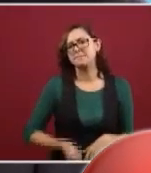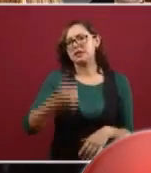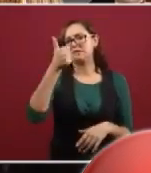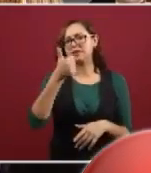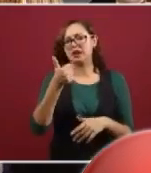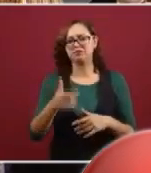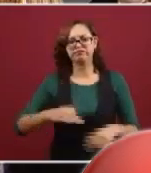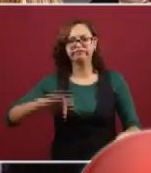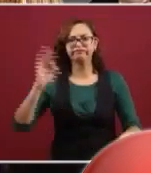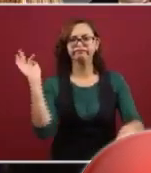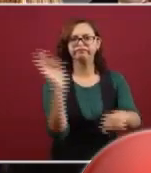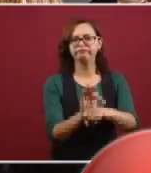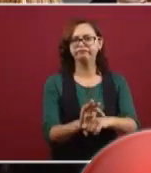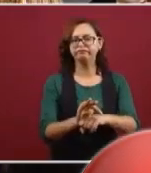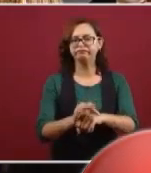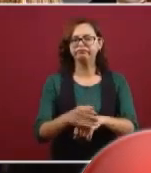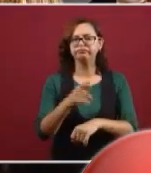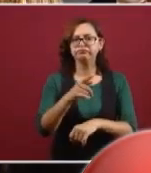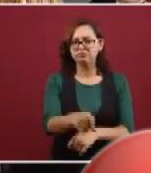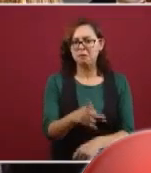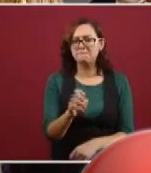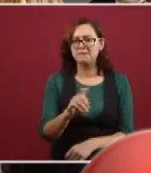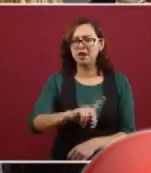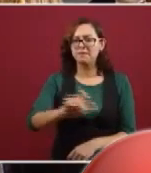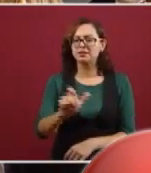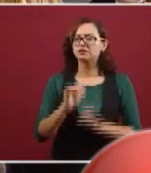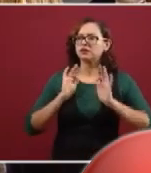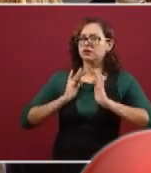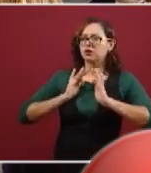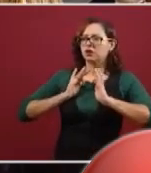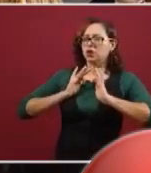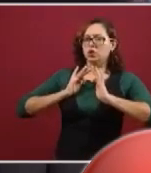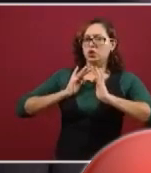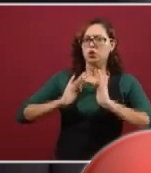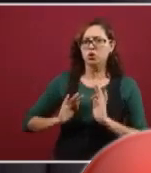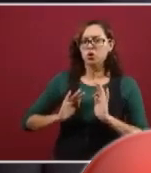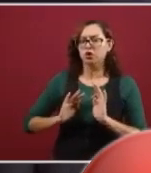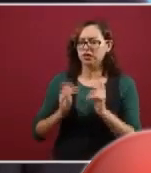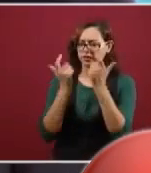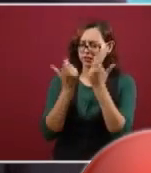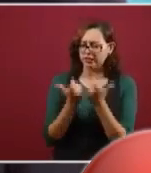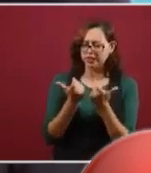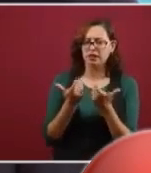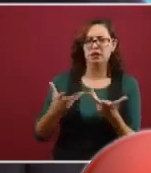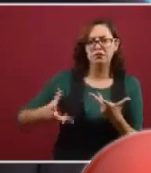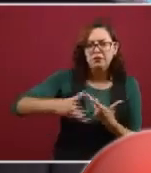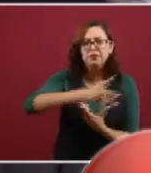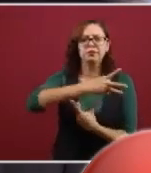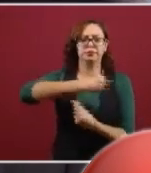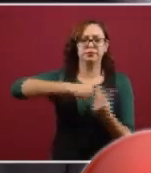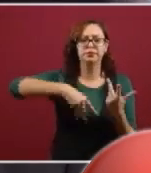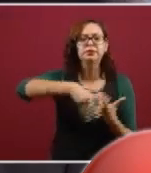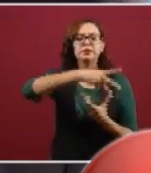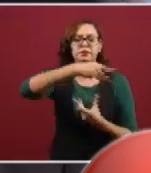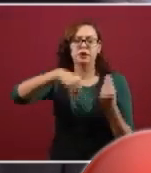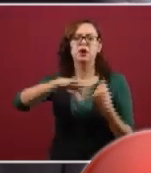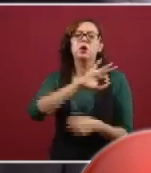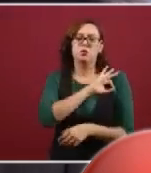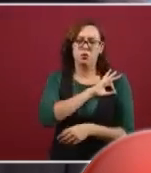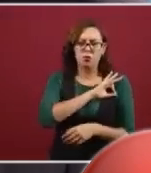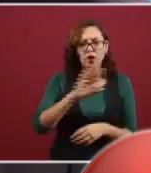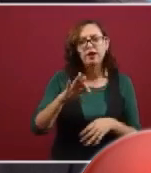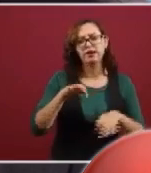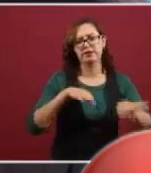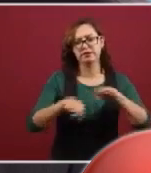empresa tenga un alivio en su carga fiscal que le permita liberar recursos para detonar proyectos de inversión en